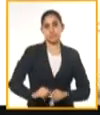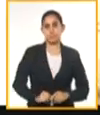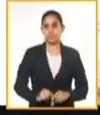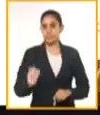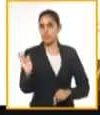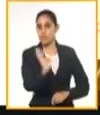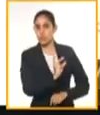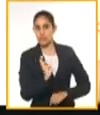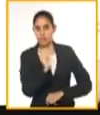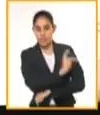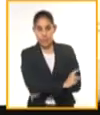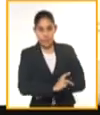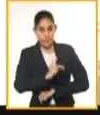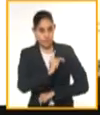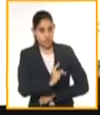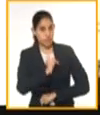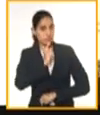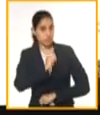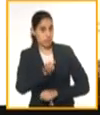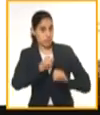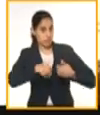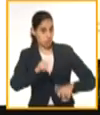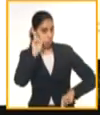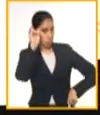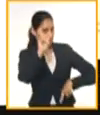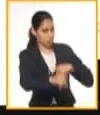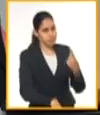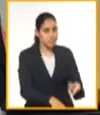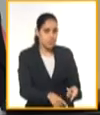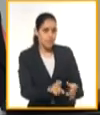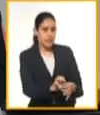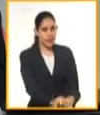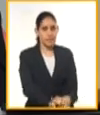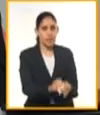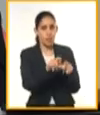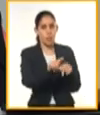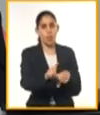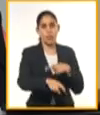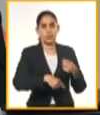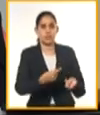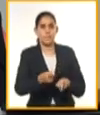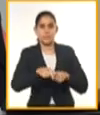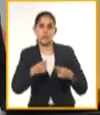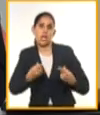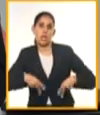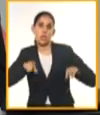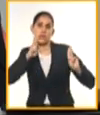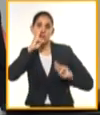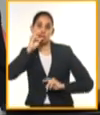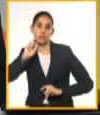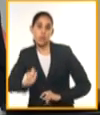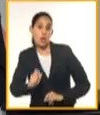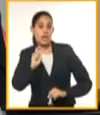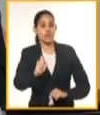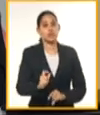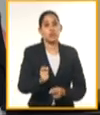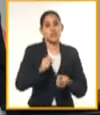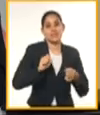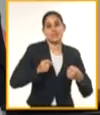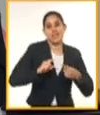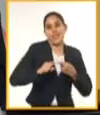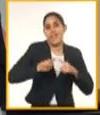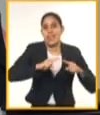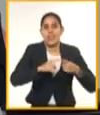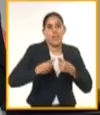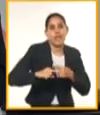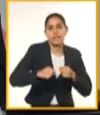han dicho que tomarán represalias contra Estados Unidos en respuesta a los aranceles, lo que aumenta el temor a una guerra comercial cada vez más